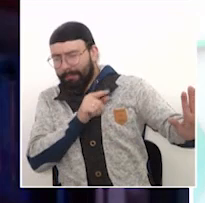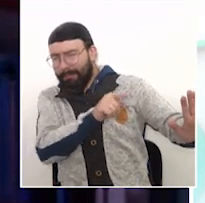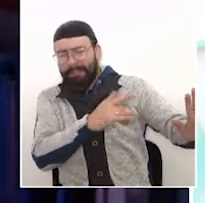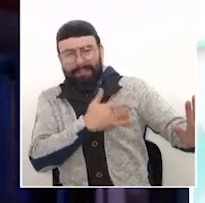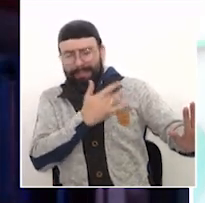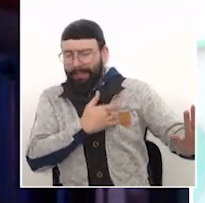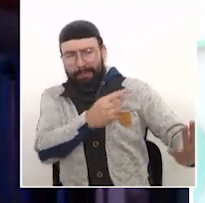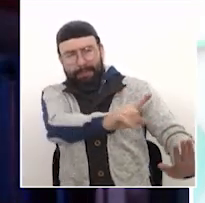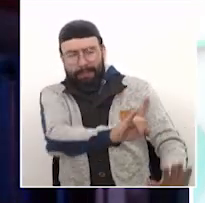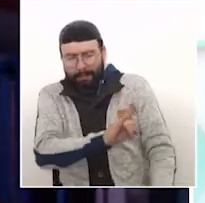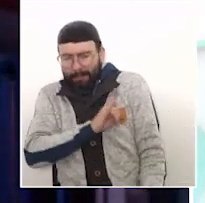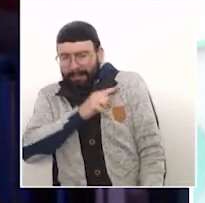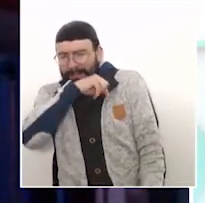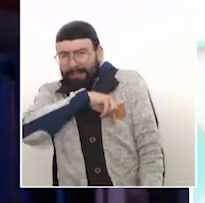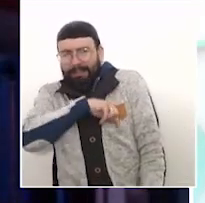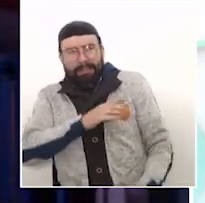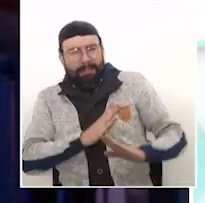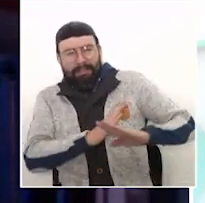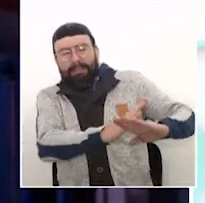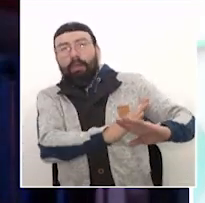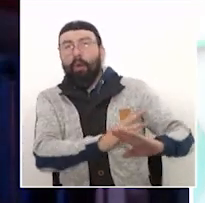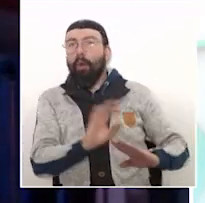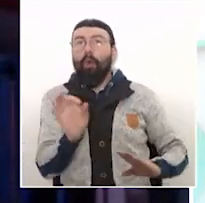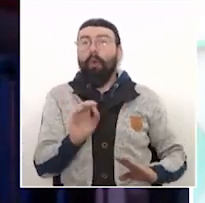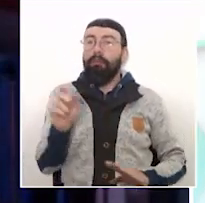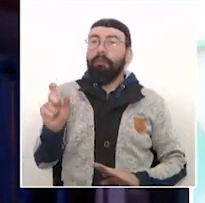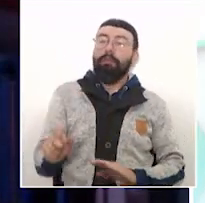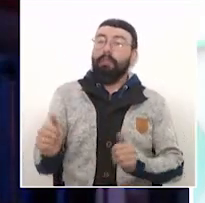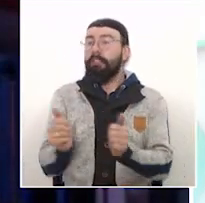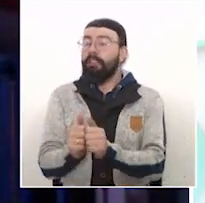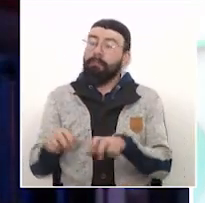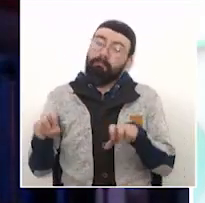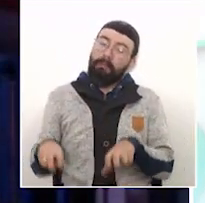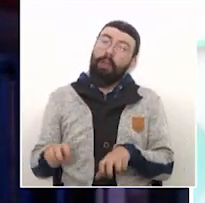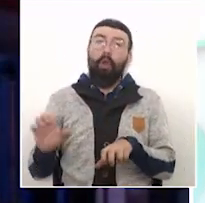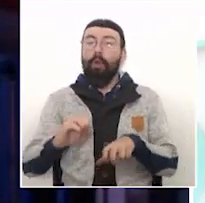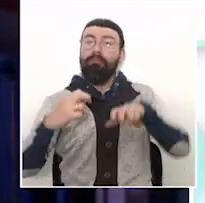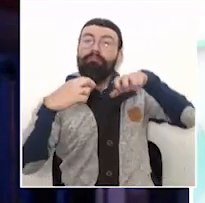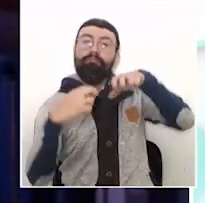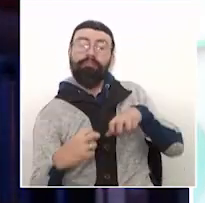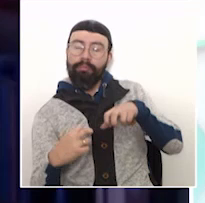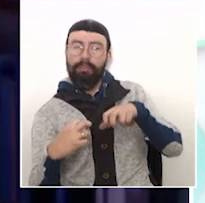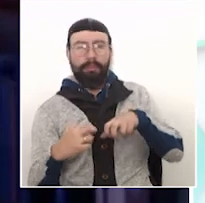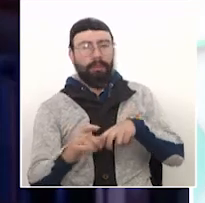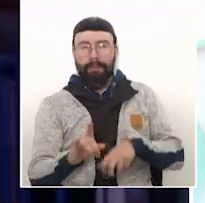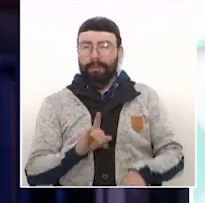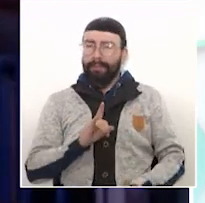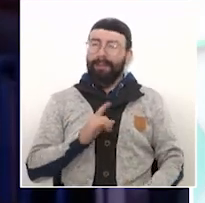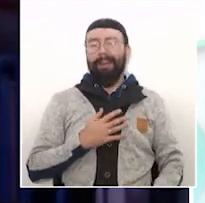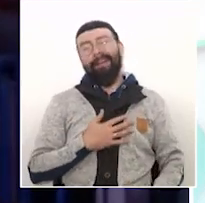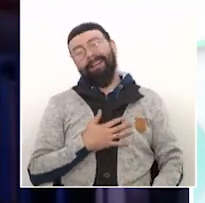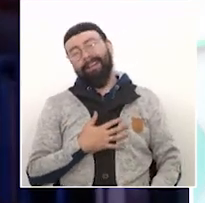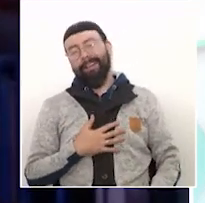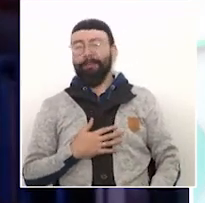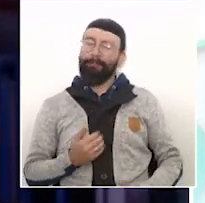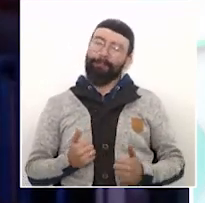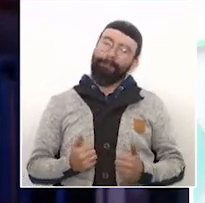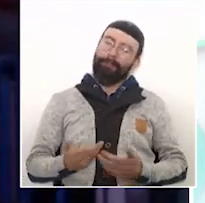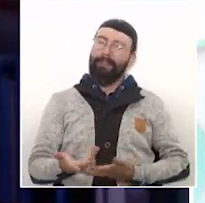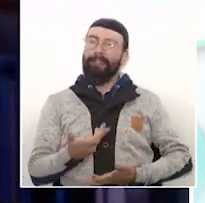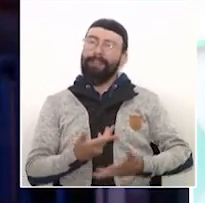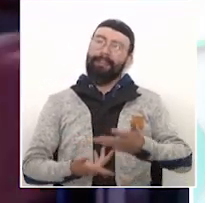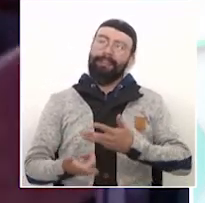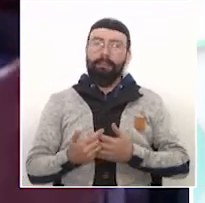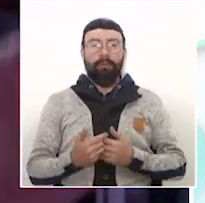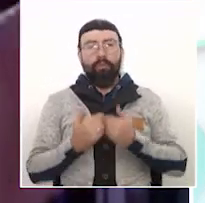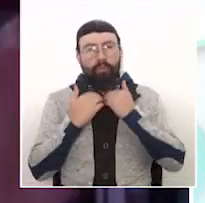como denso, pesado, o te sientas al lado de una persona, o ella se sienta frente a ti y te sientes tan rico. No te quieres ir de allí, porque